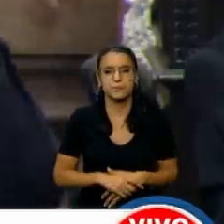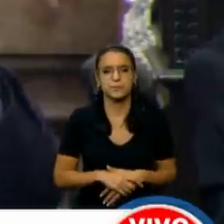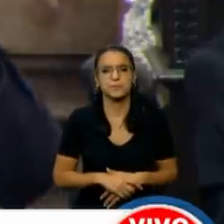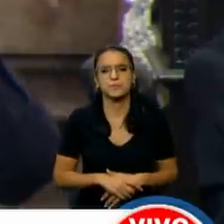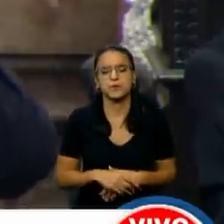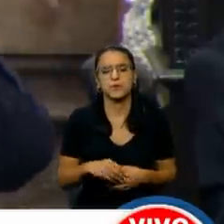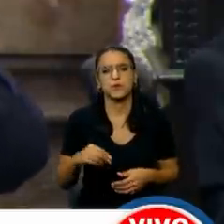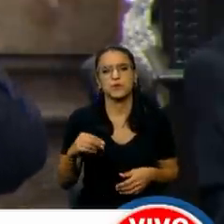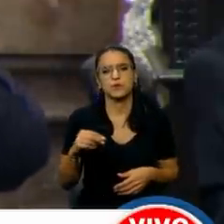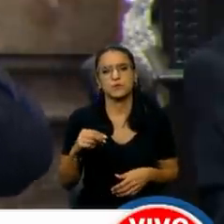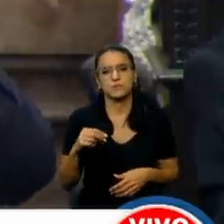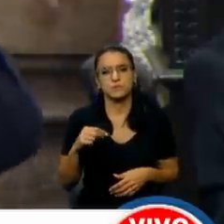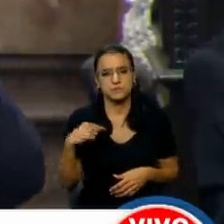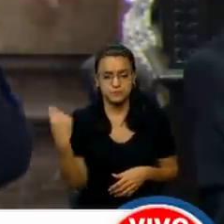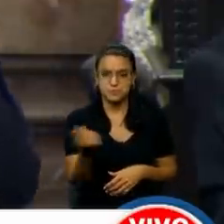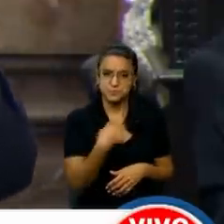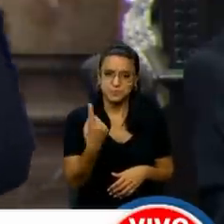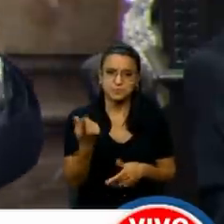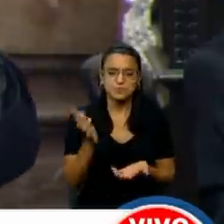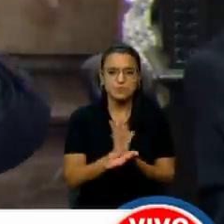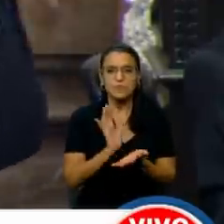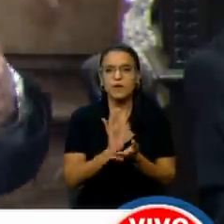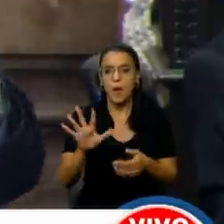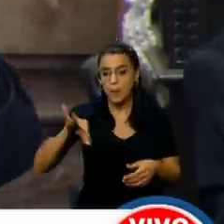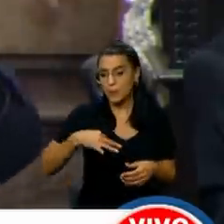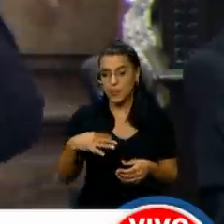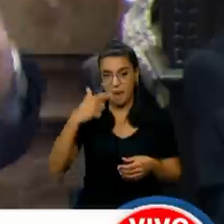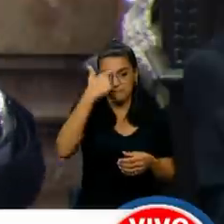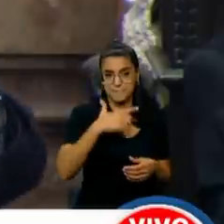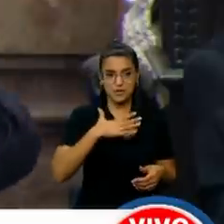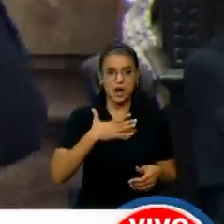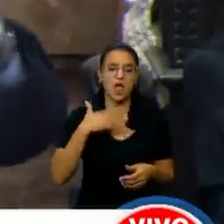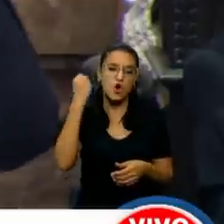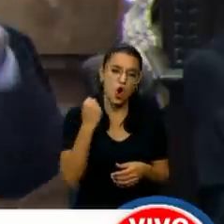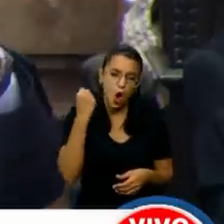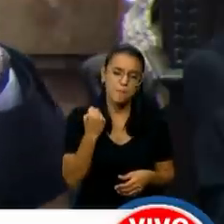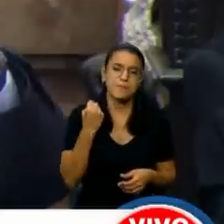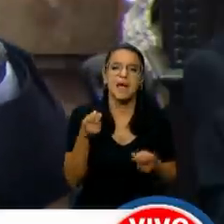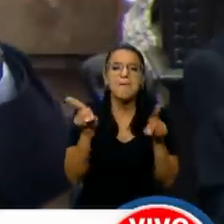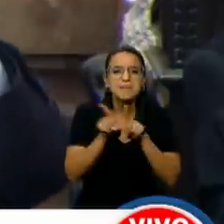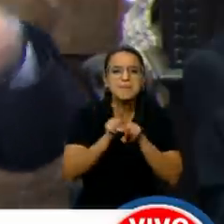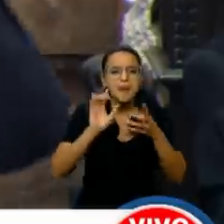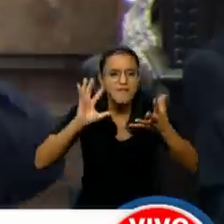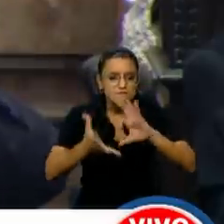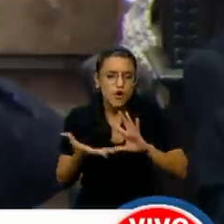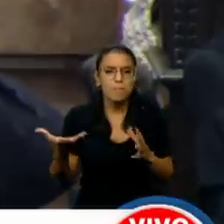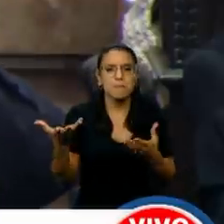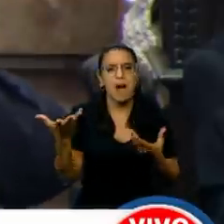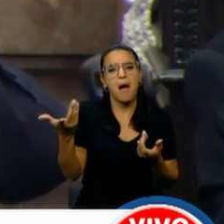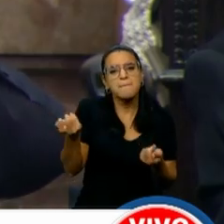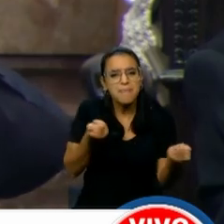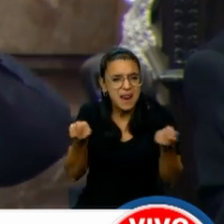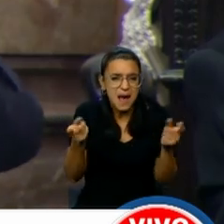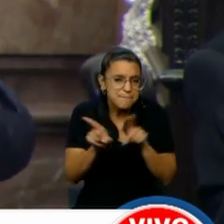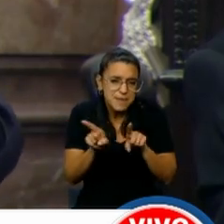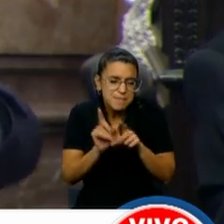nosotros nos manejamos nuestra vida personal económica de la misma forma que nos manejamos